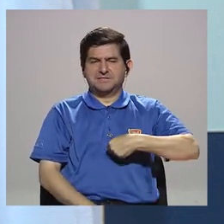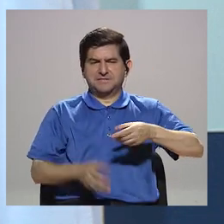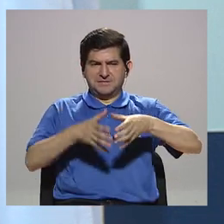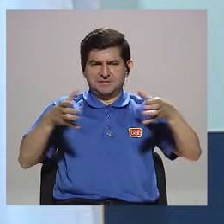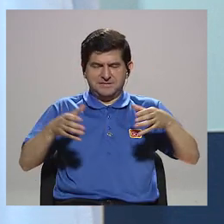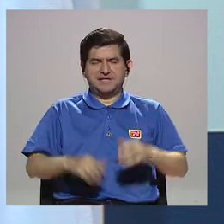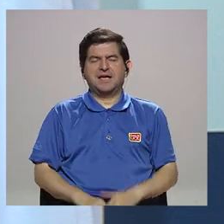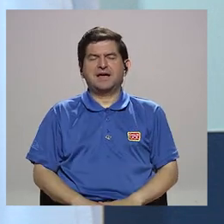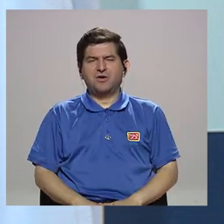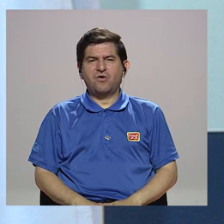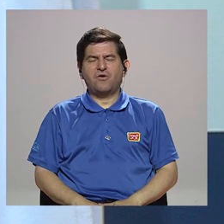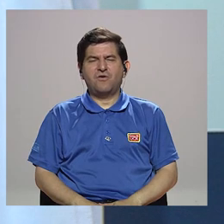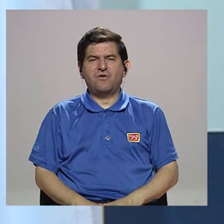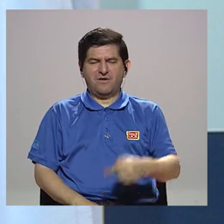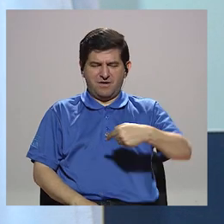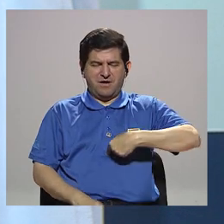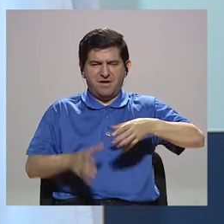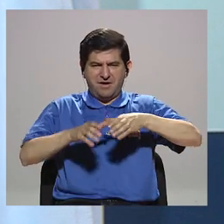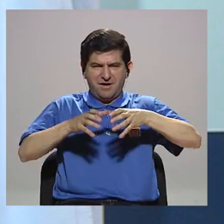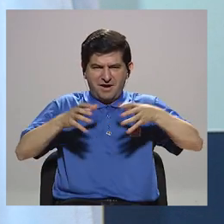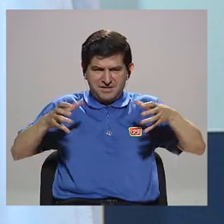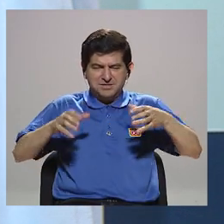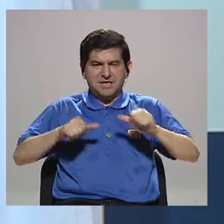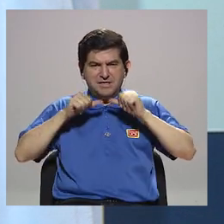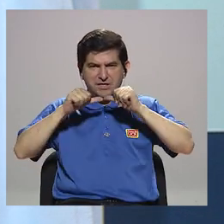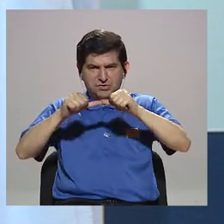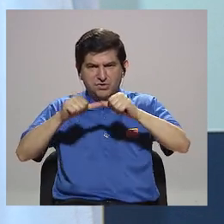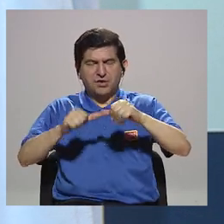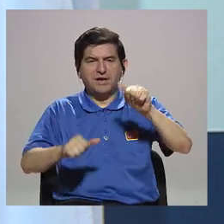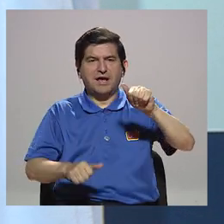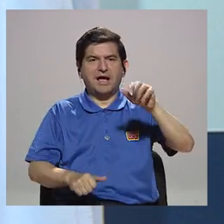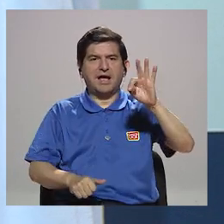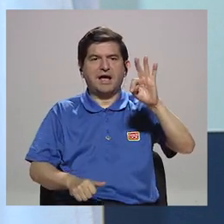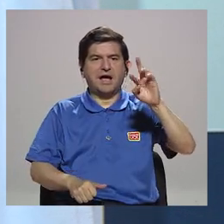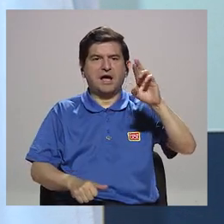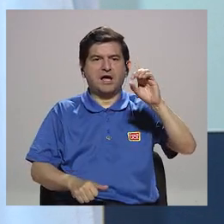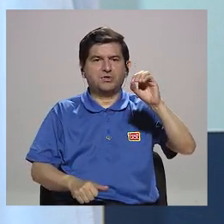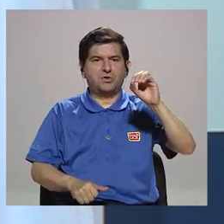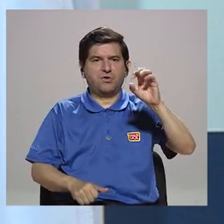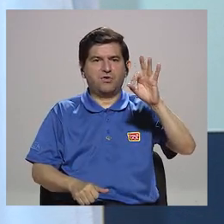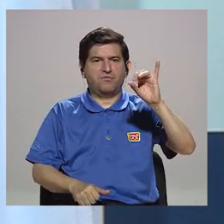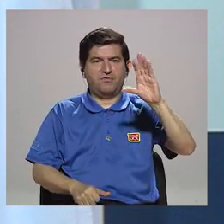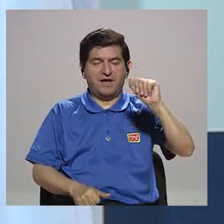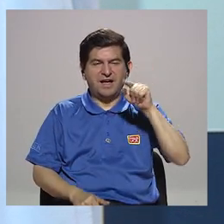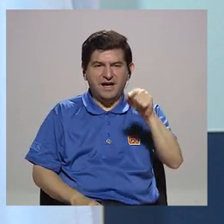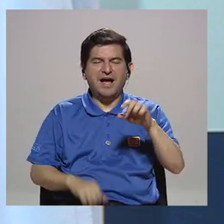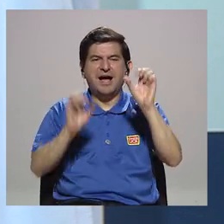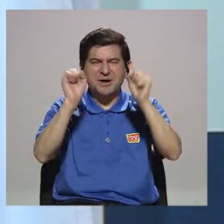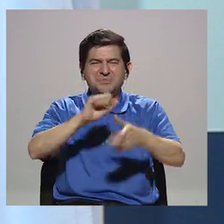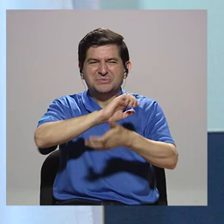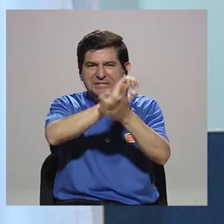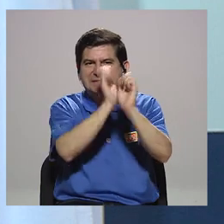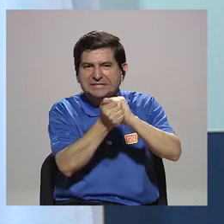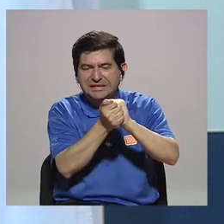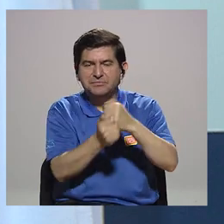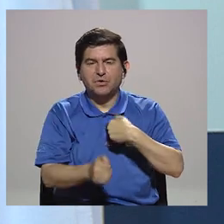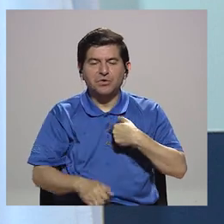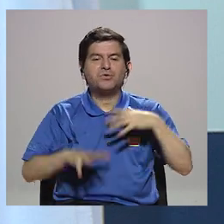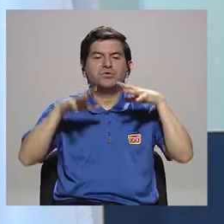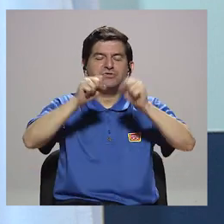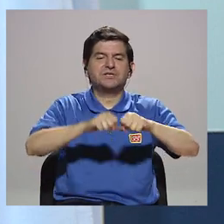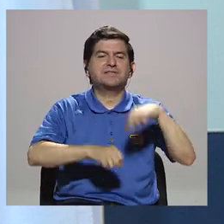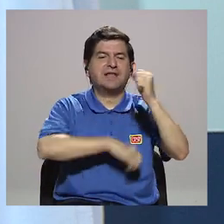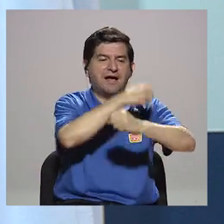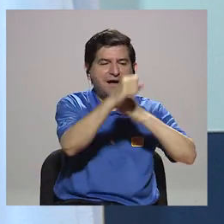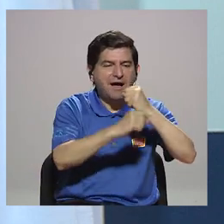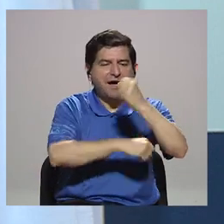estómago con gastritis crónica atrófica en algún momento va a brincar la liebre por aquí. Y entonces uno lo cita cada año y